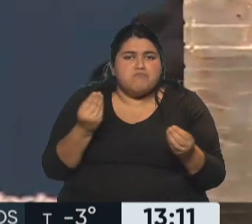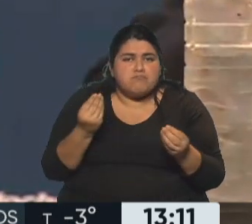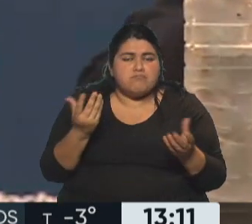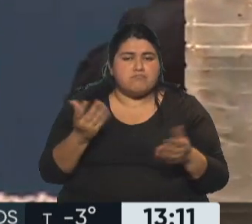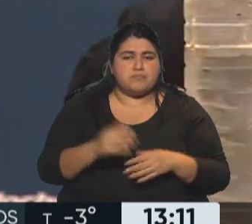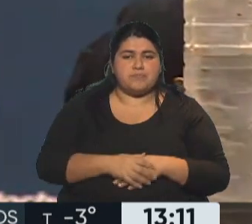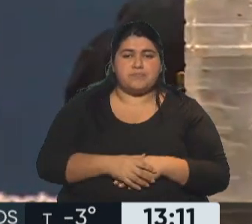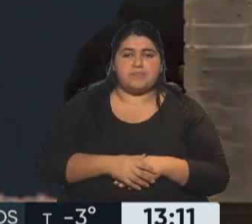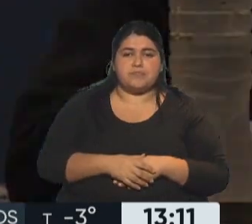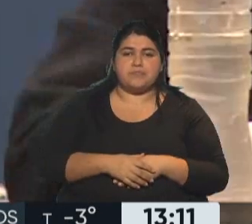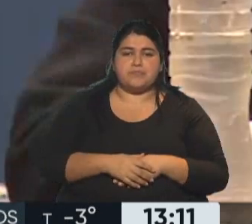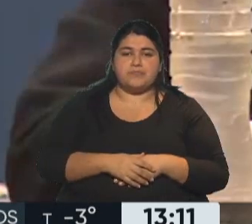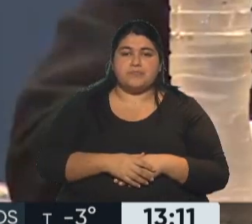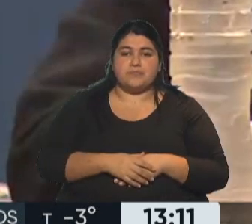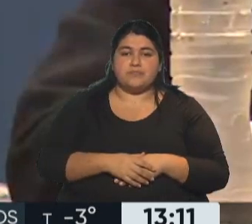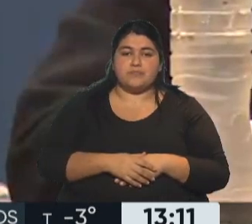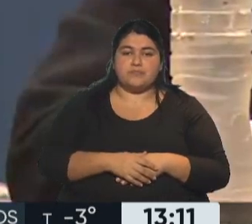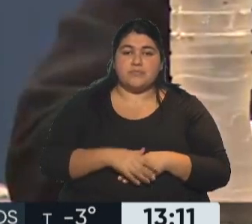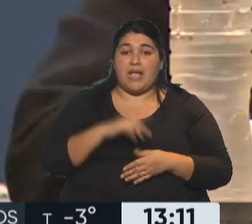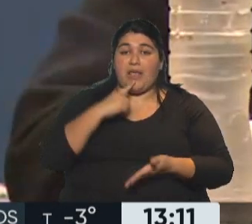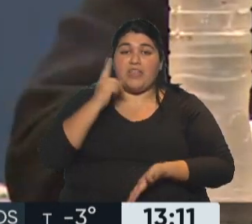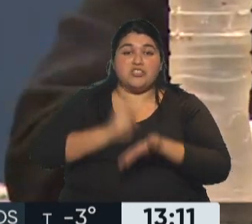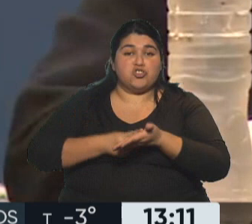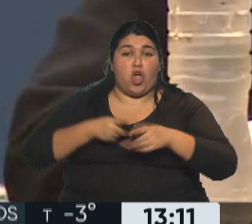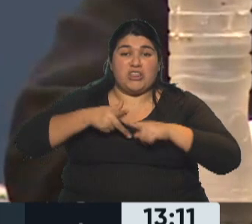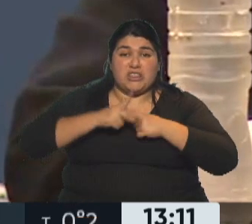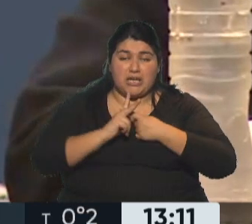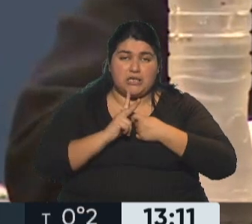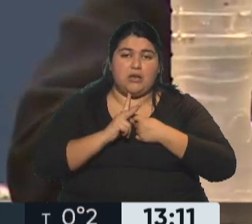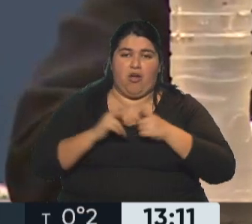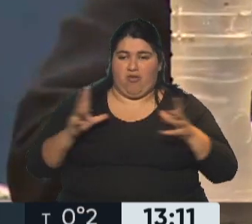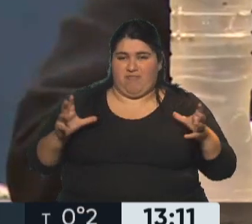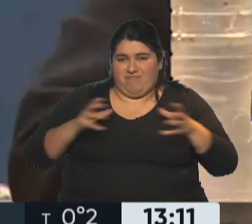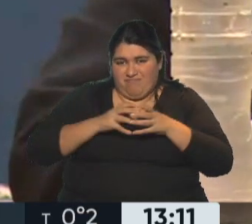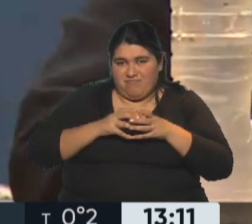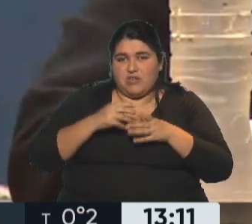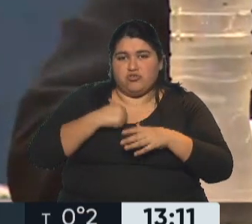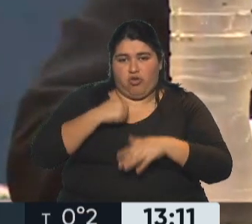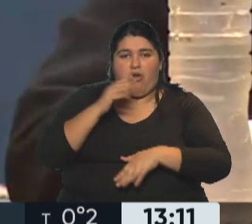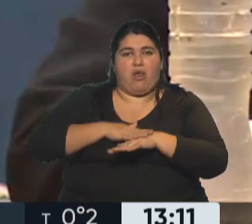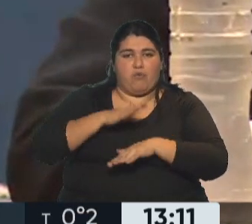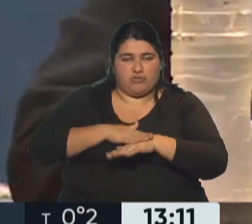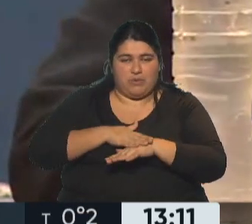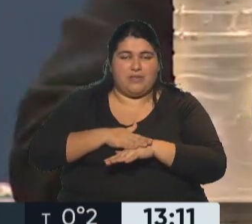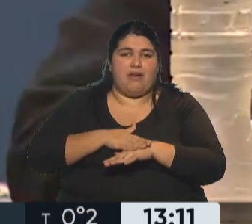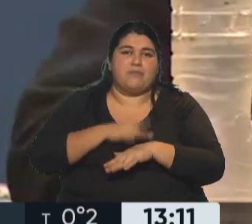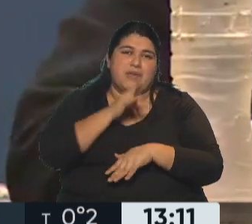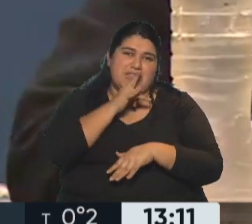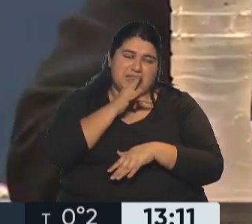está diciendo? Gracias. Fue una decisión técnica, para eso soy entrenador, tengo la responsabilidad y